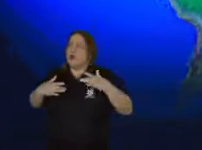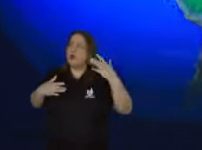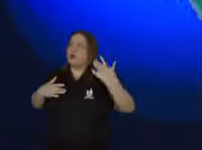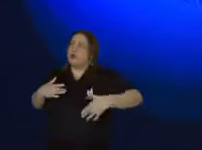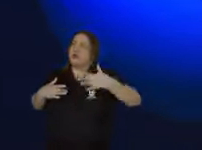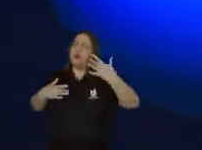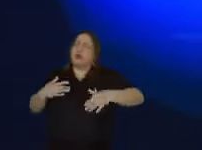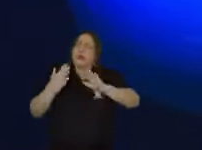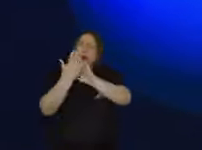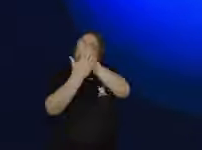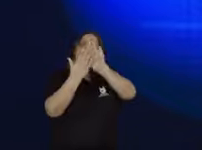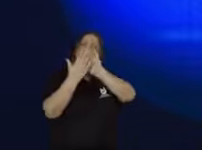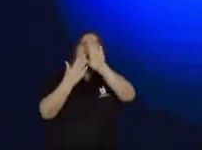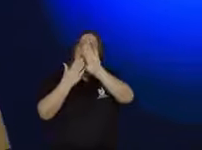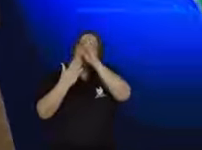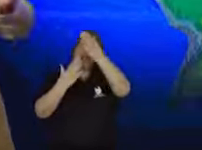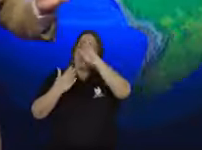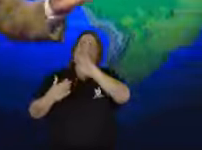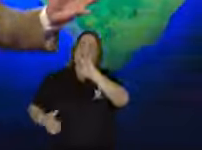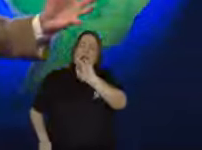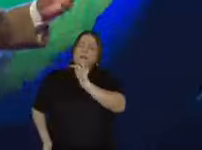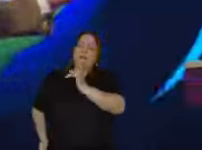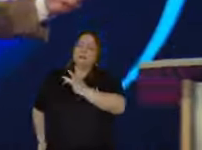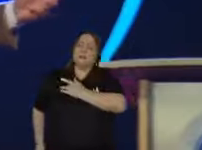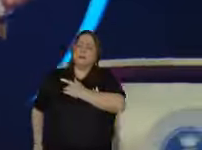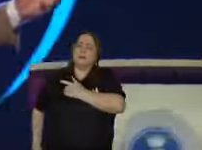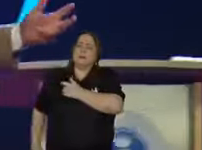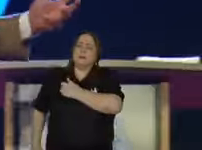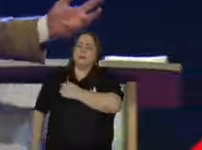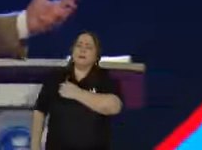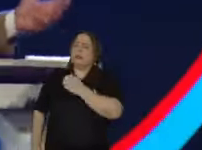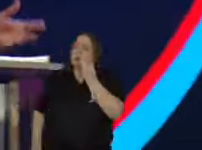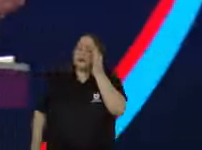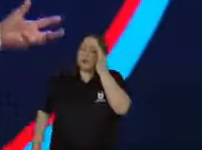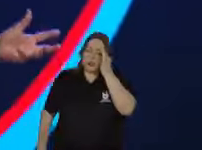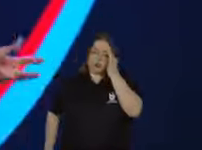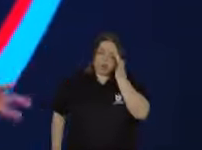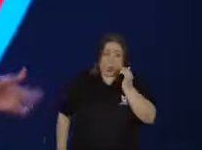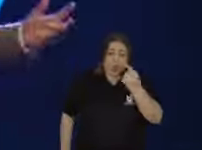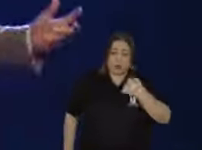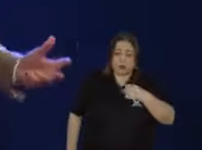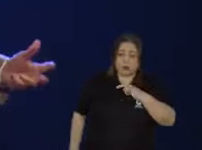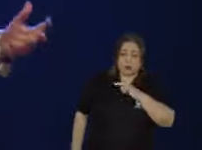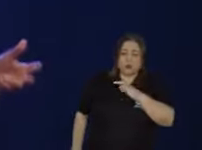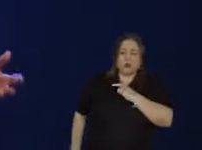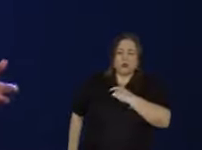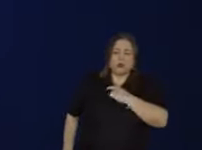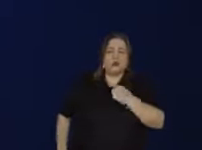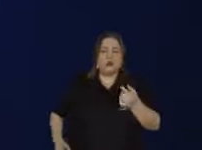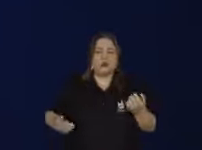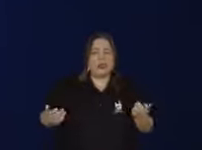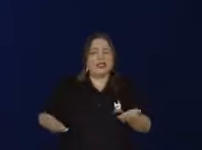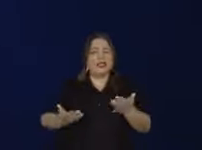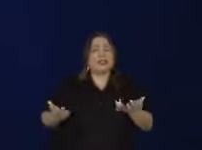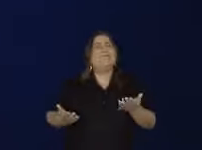tocando nuestros corazones. Señor, por eso para todos y cada uno de nosotros, envía tu